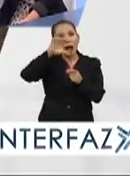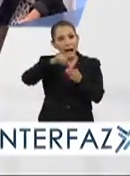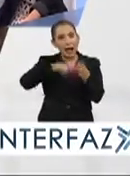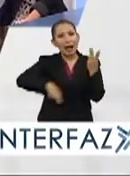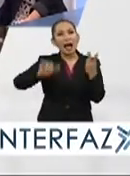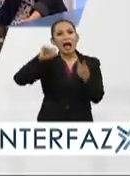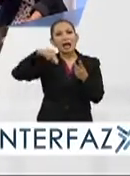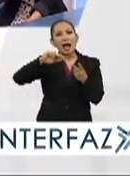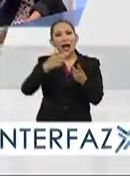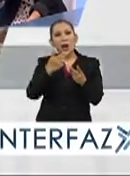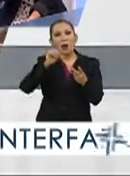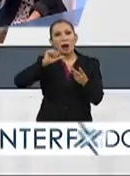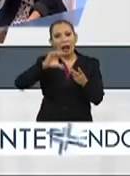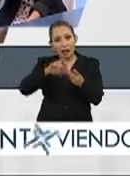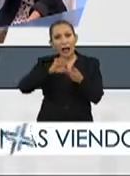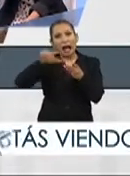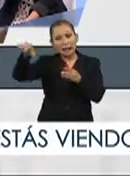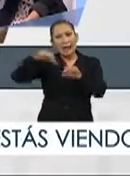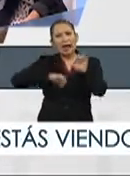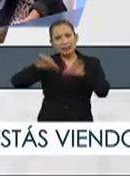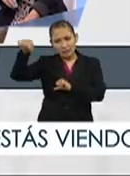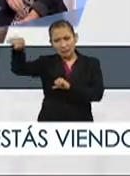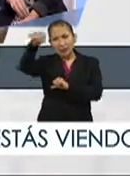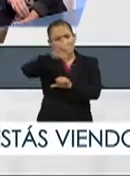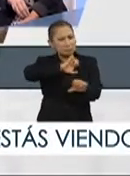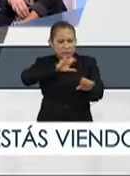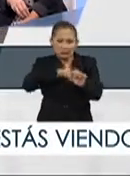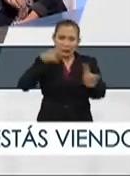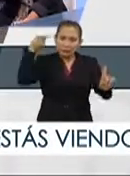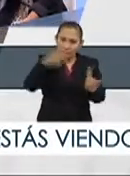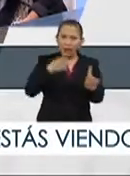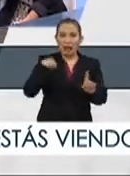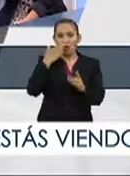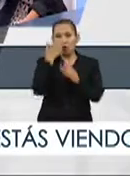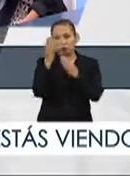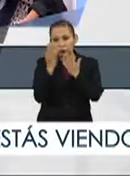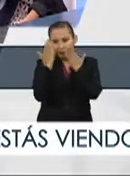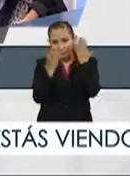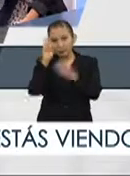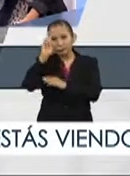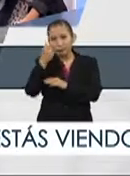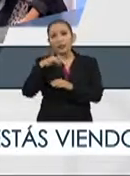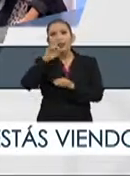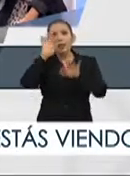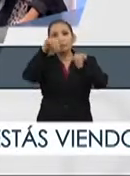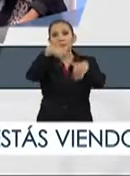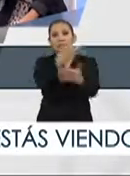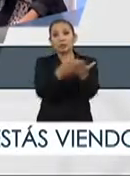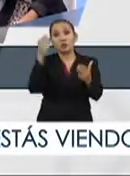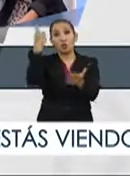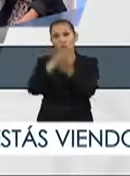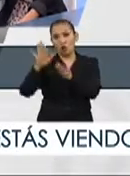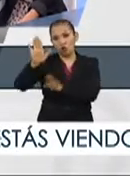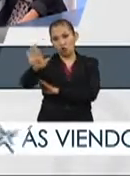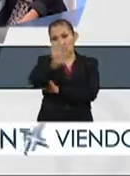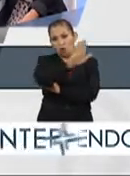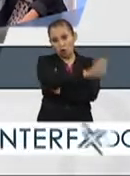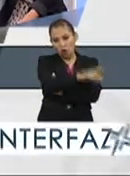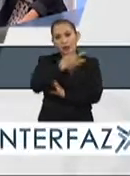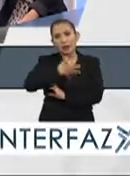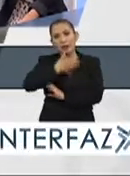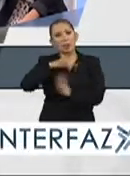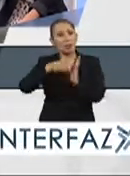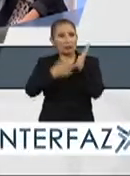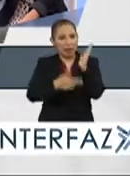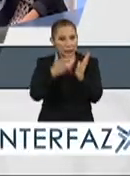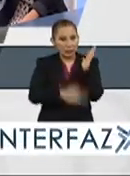en la NAUAC, vamos a tener actividades exclusivas para estudiantes universitarios, en las que también se pueden registrar solamente ellos, en las que tenemos cosas